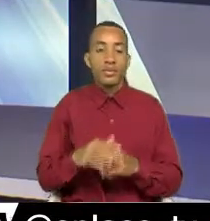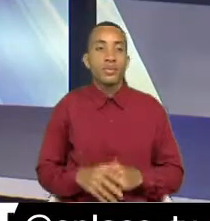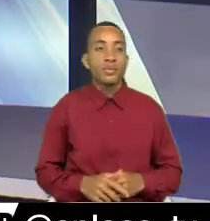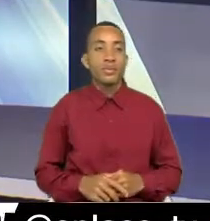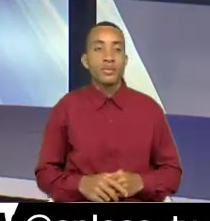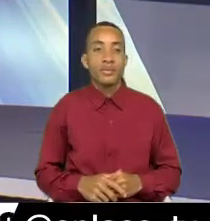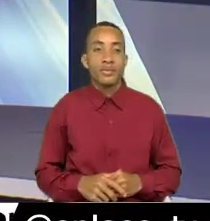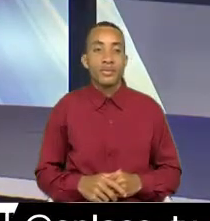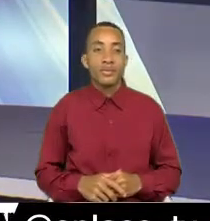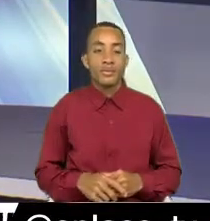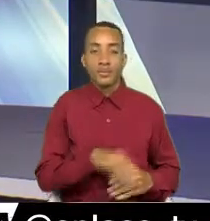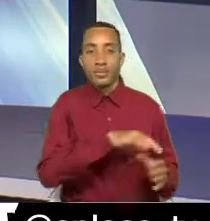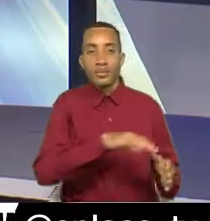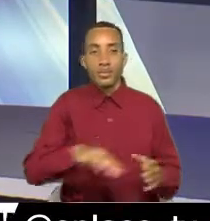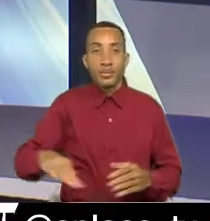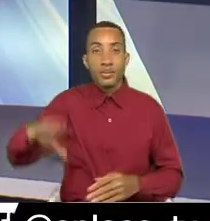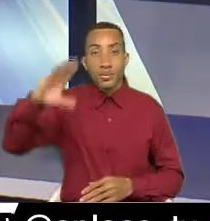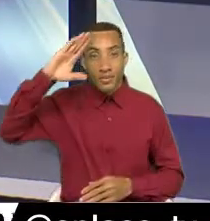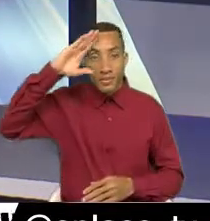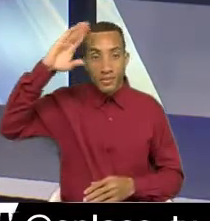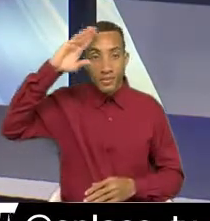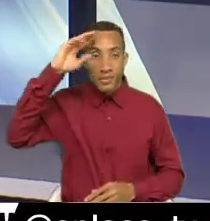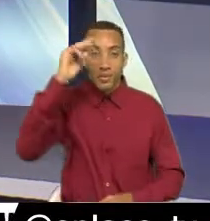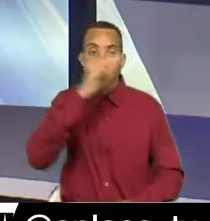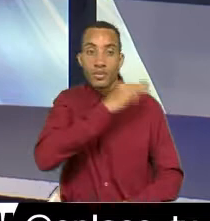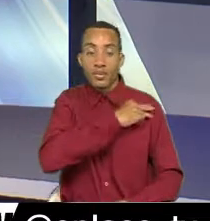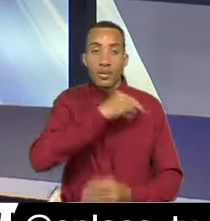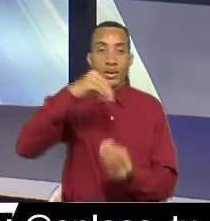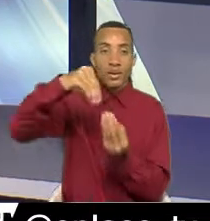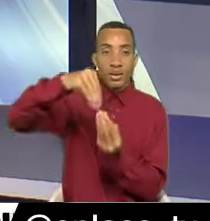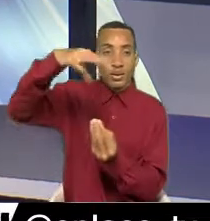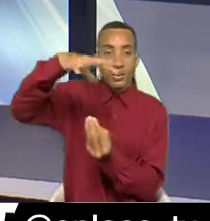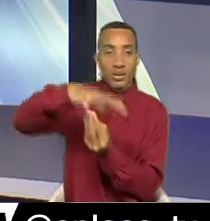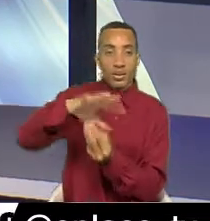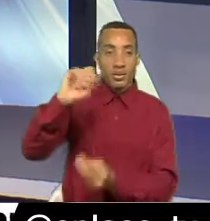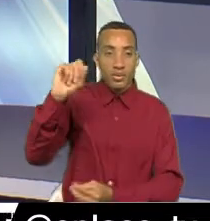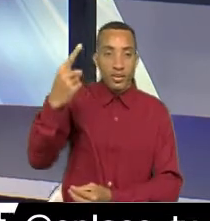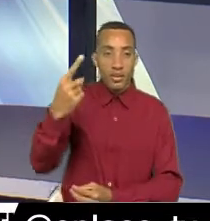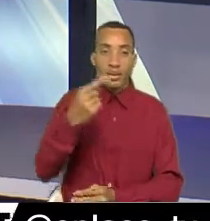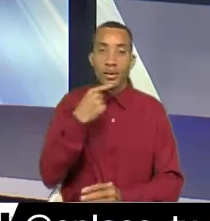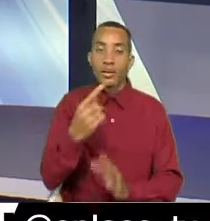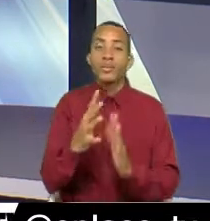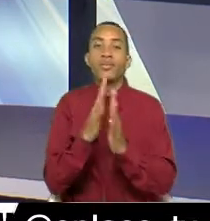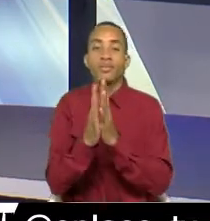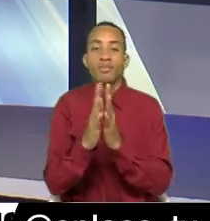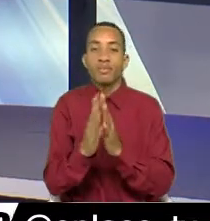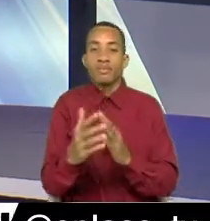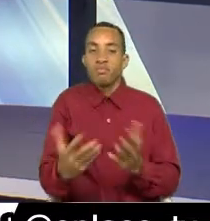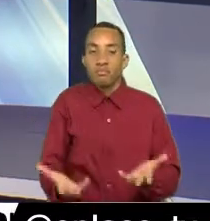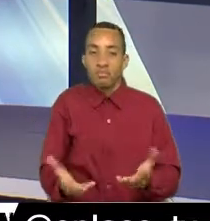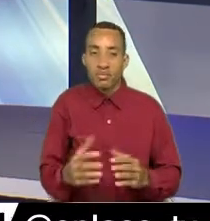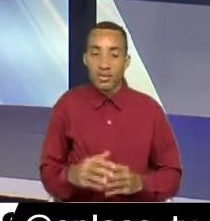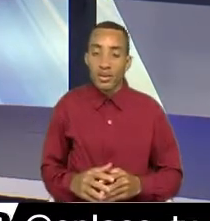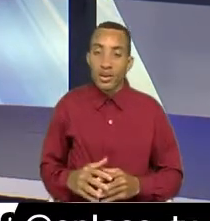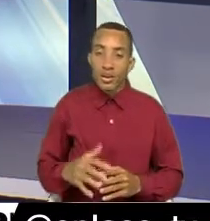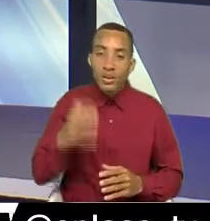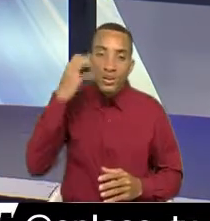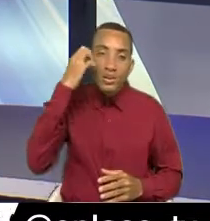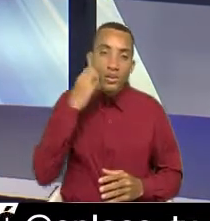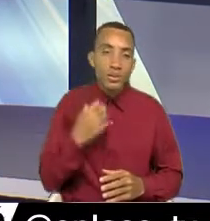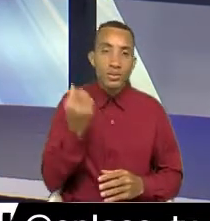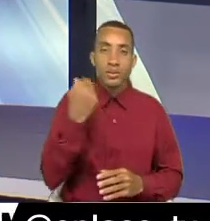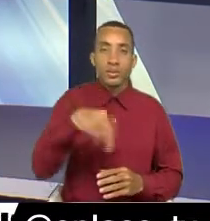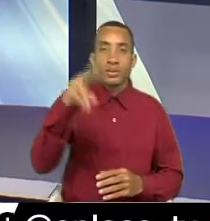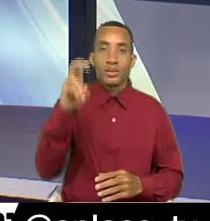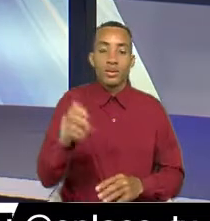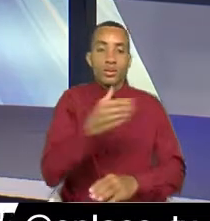El mayor Edison Pedrosa, comandante del primer distrito de policía de Barranca Bermeja, se refirió a los hechos en los que les fueron hurtados 17